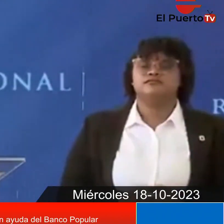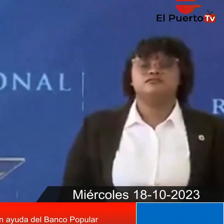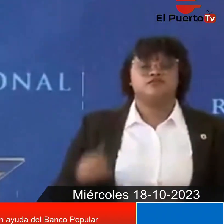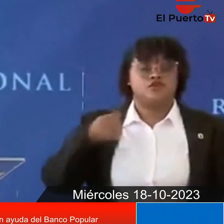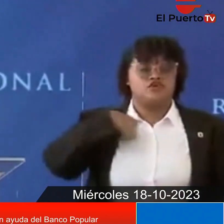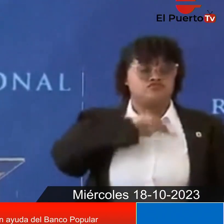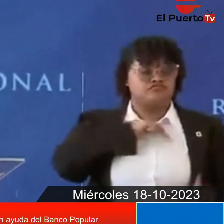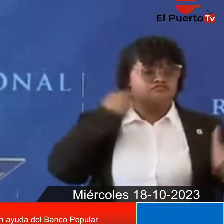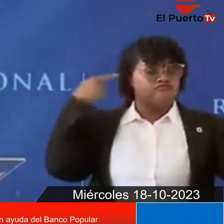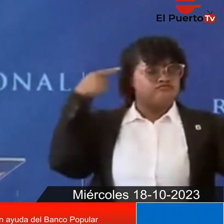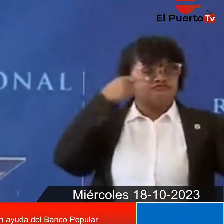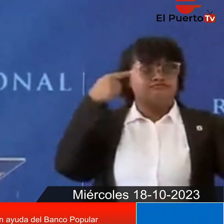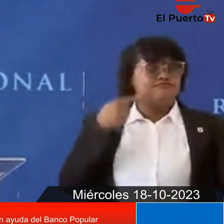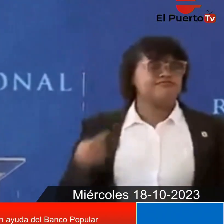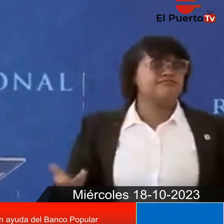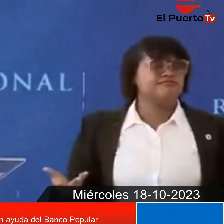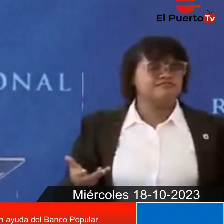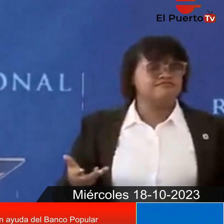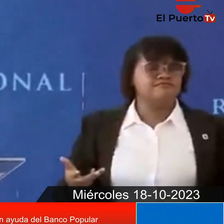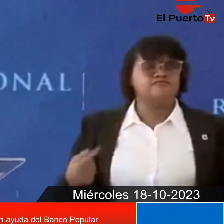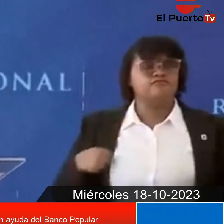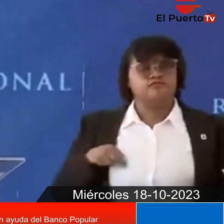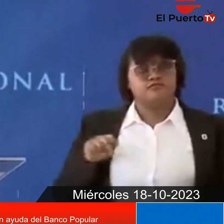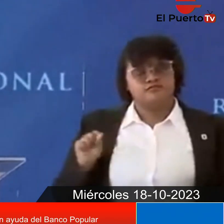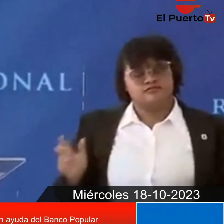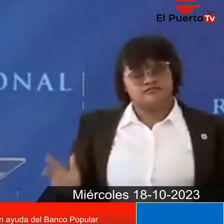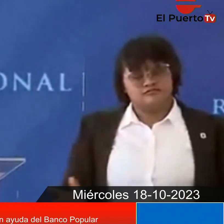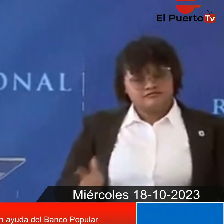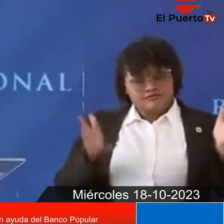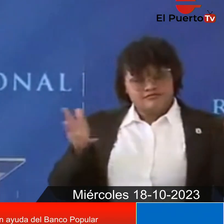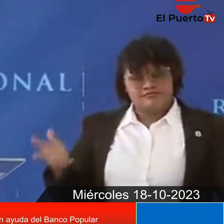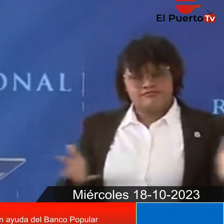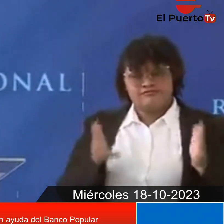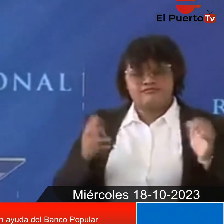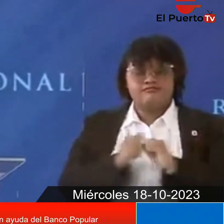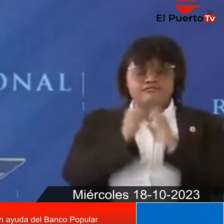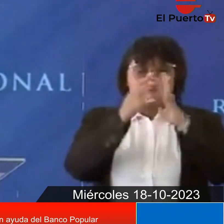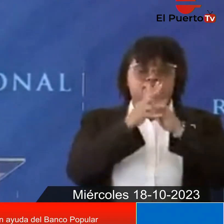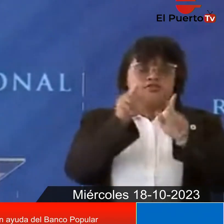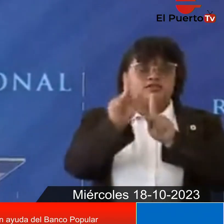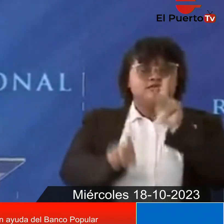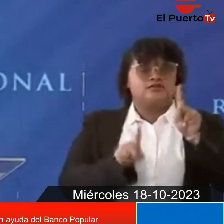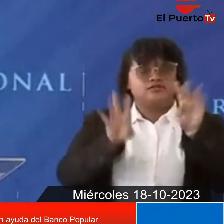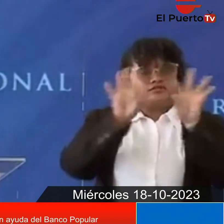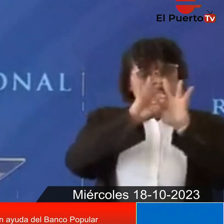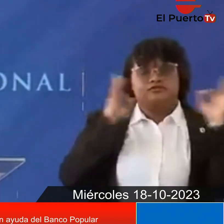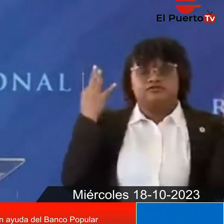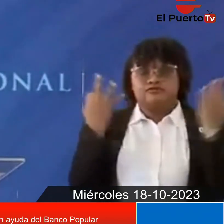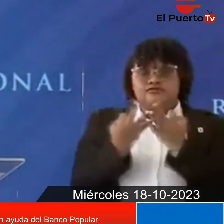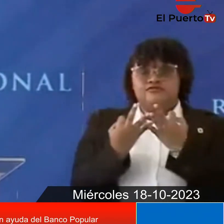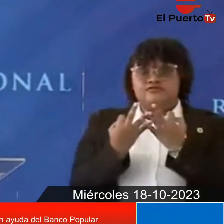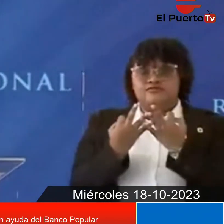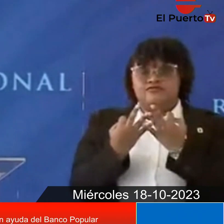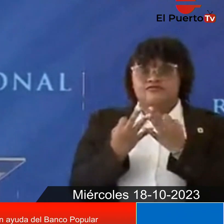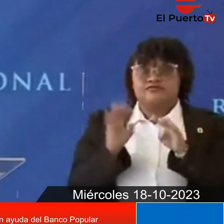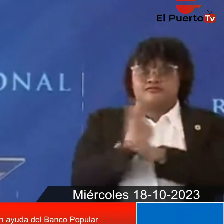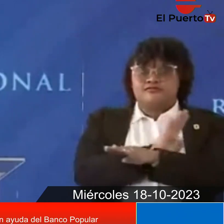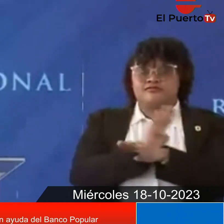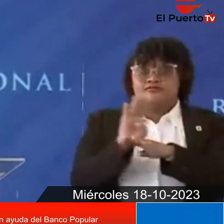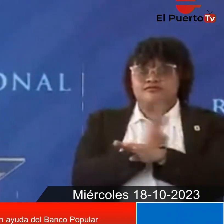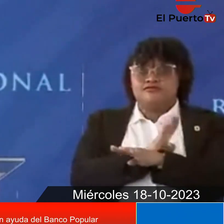Nuestro propósito corporativo es fomentar el crecimiento de las personas, las familias, las